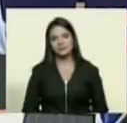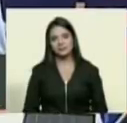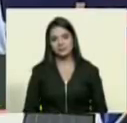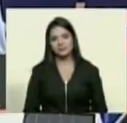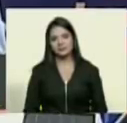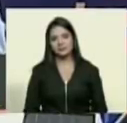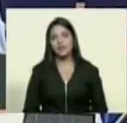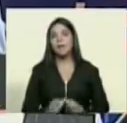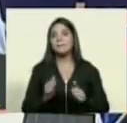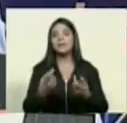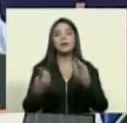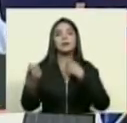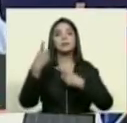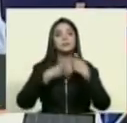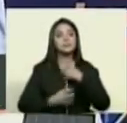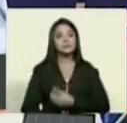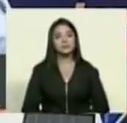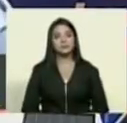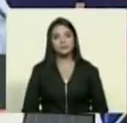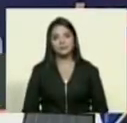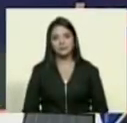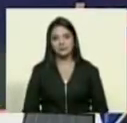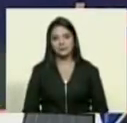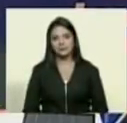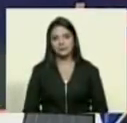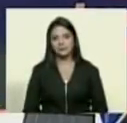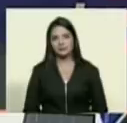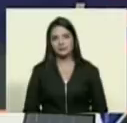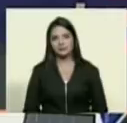Con mucho gusto contestaremos las preguntas.